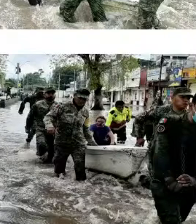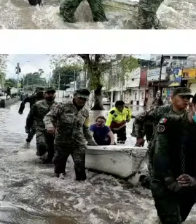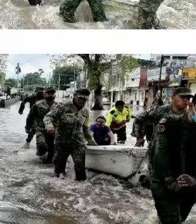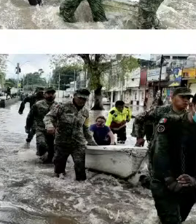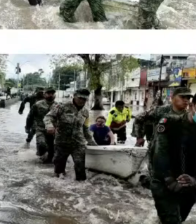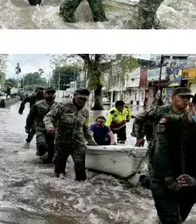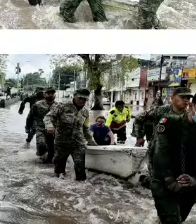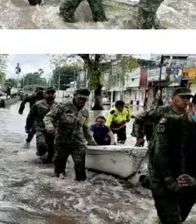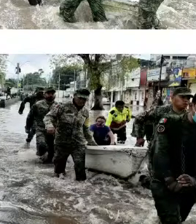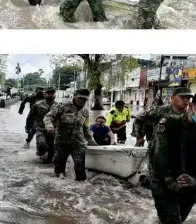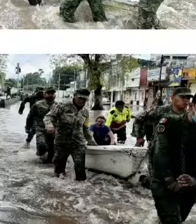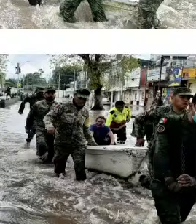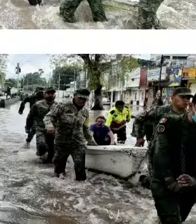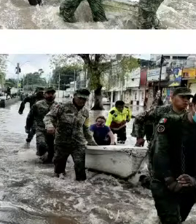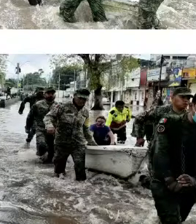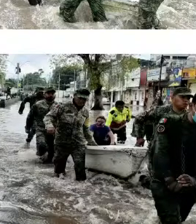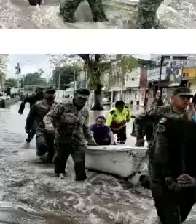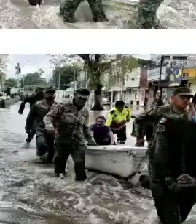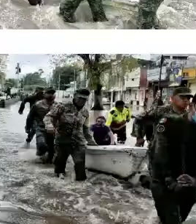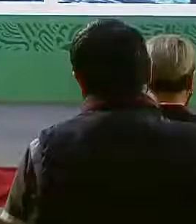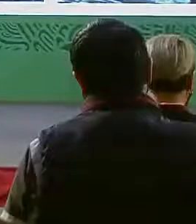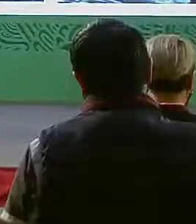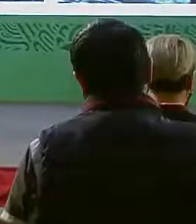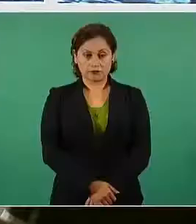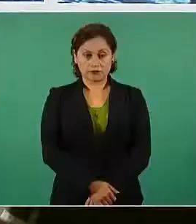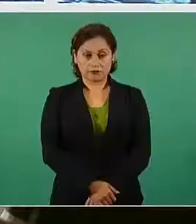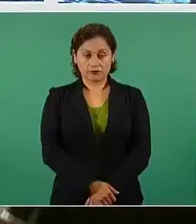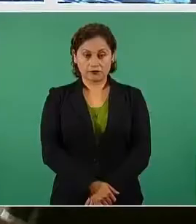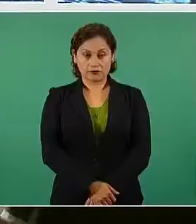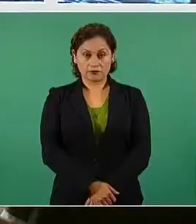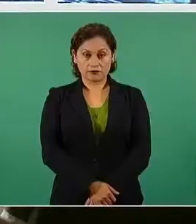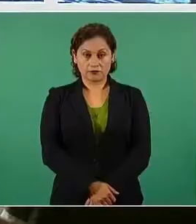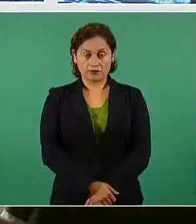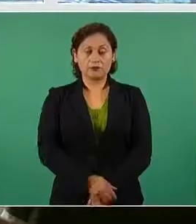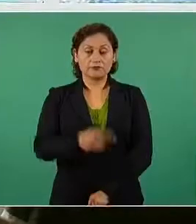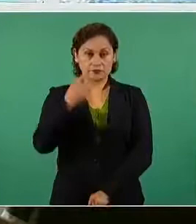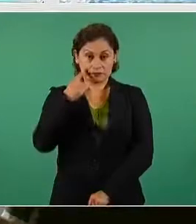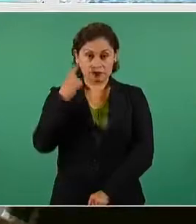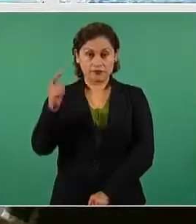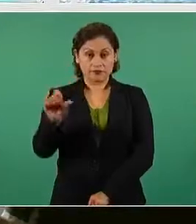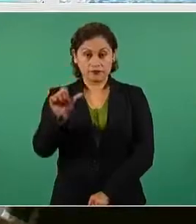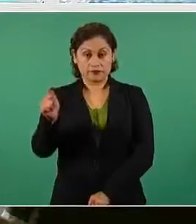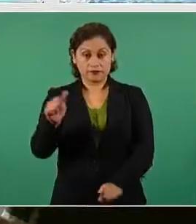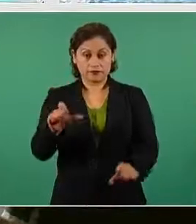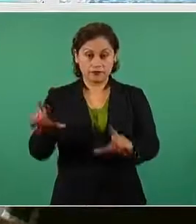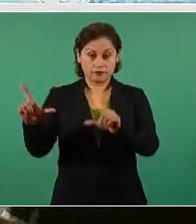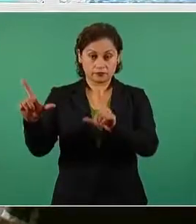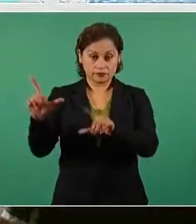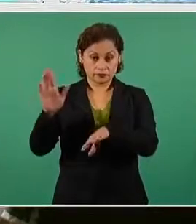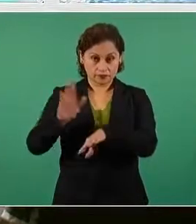que realizó personal del ejército. Adelante, por favor. Hay más